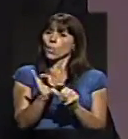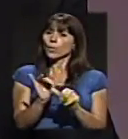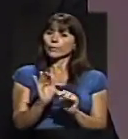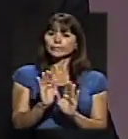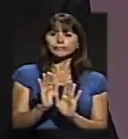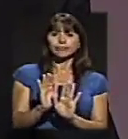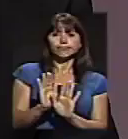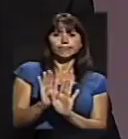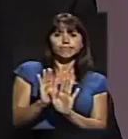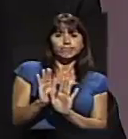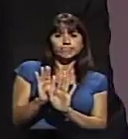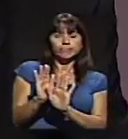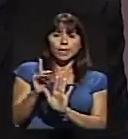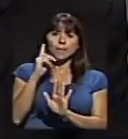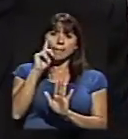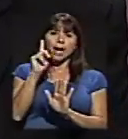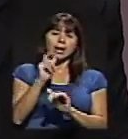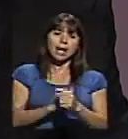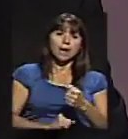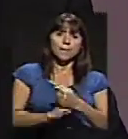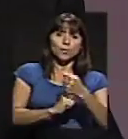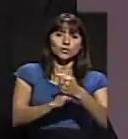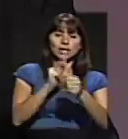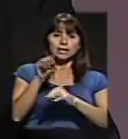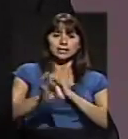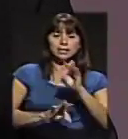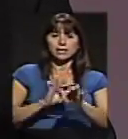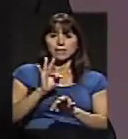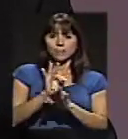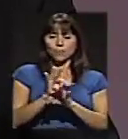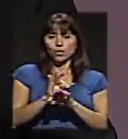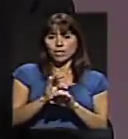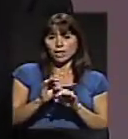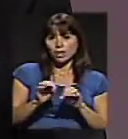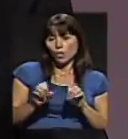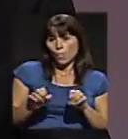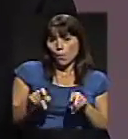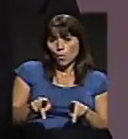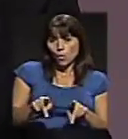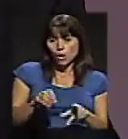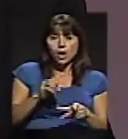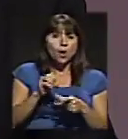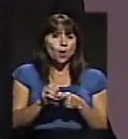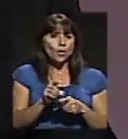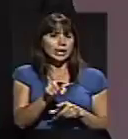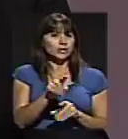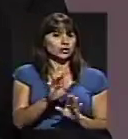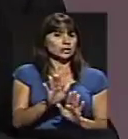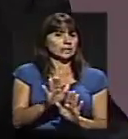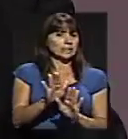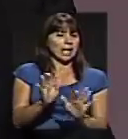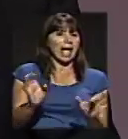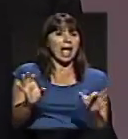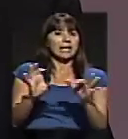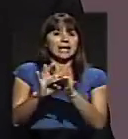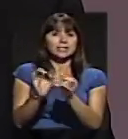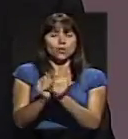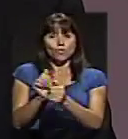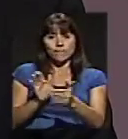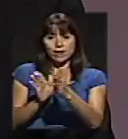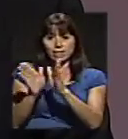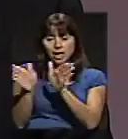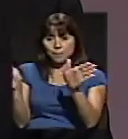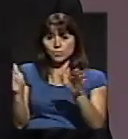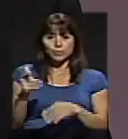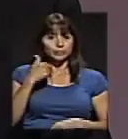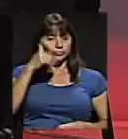a avalar o apoyar ese tipo de posibilidad o de aliarse directamente con el Frente Amplio? Yo creo que